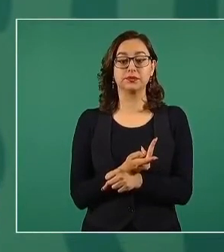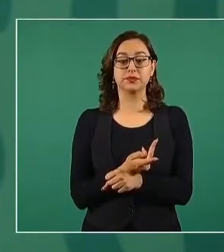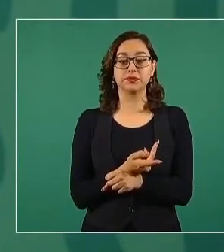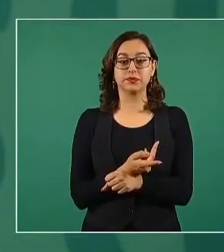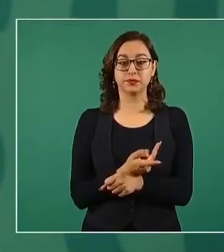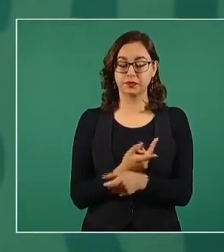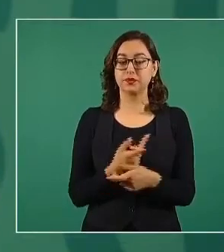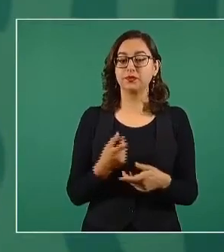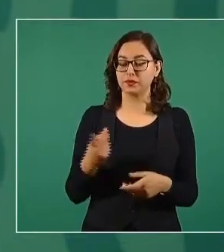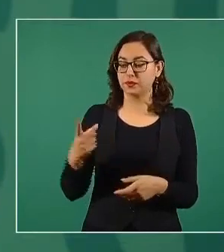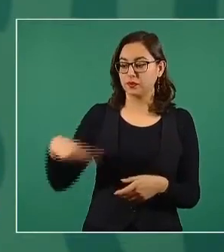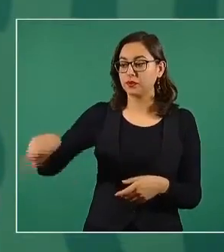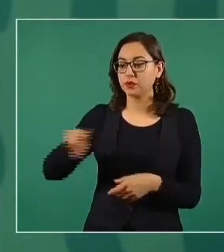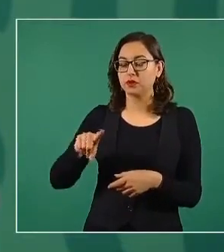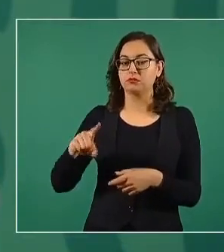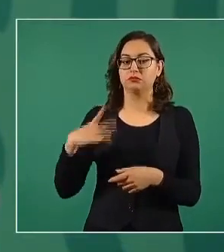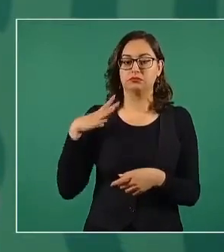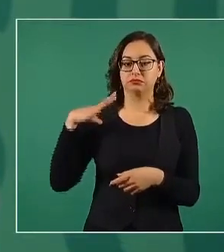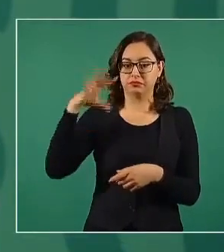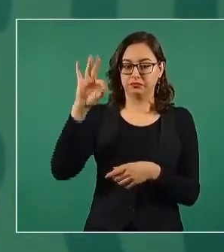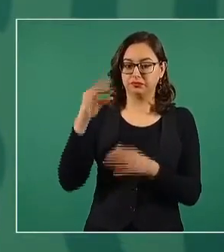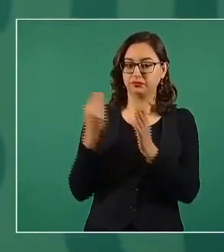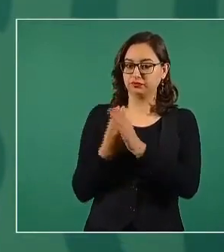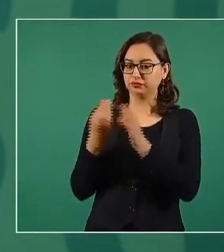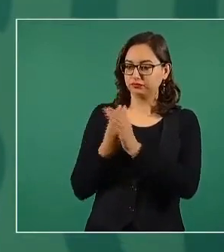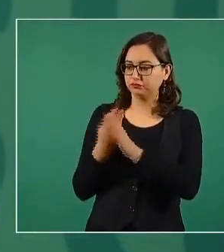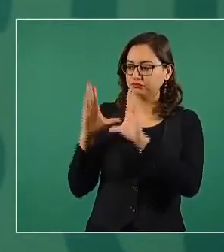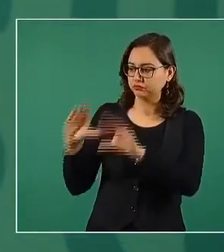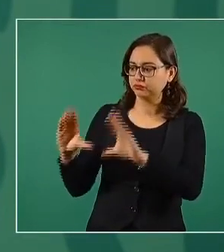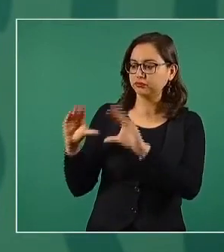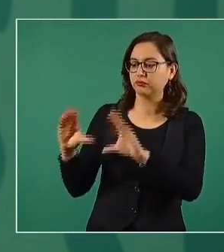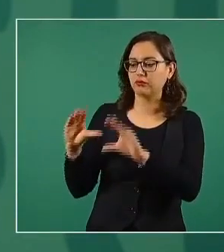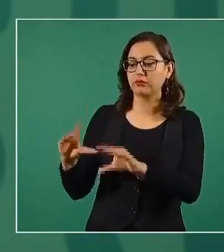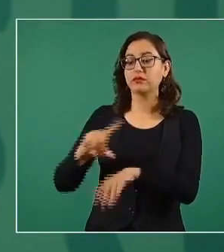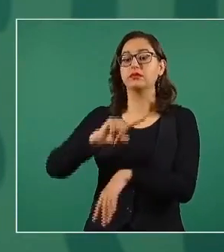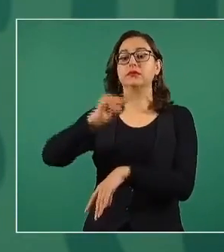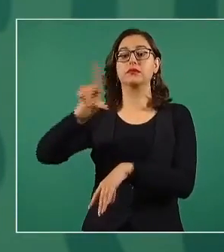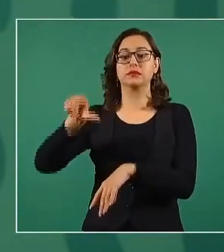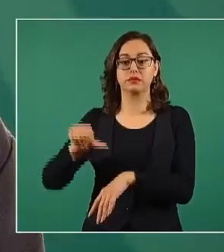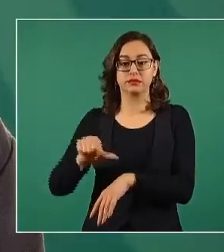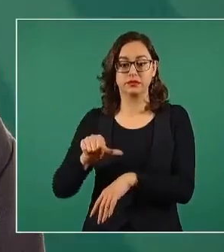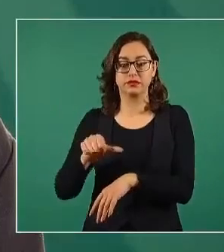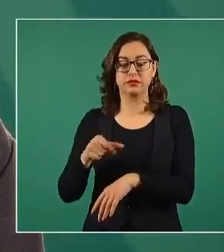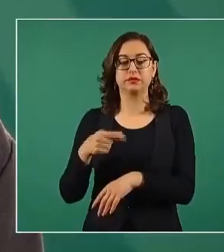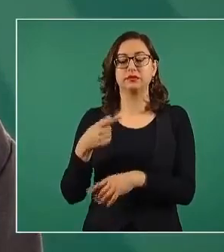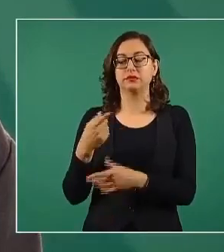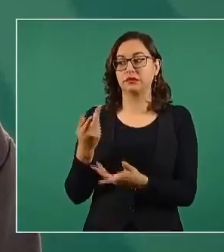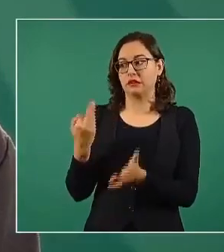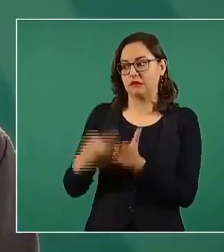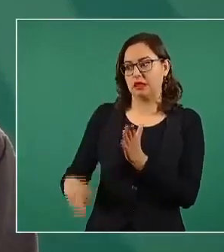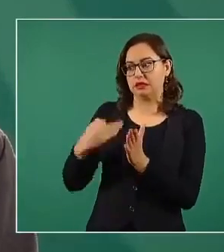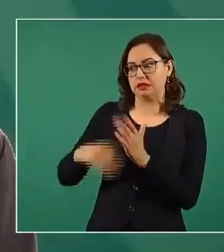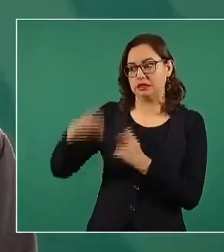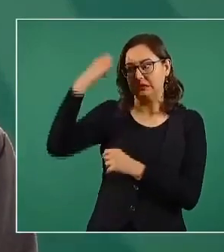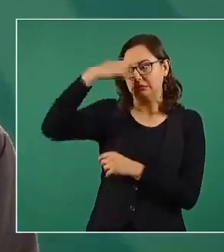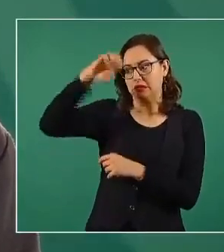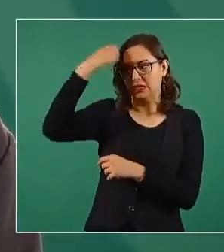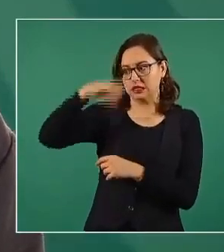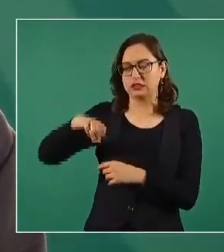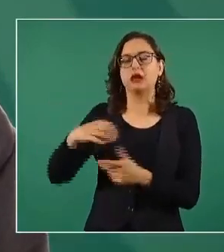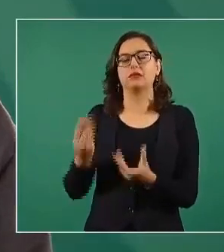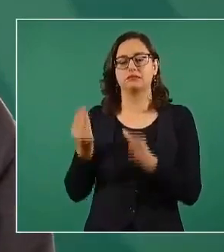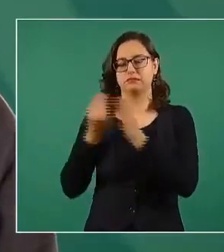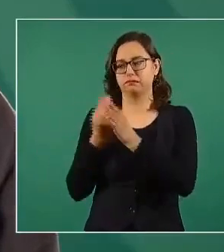capacitación intensiva, las deficiencias que traería un joven con poca experiencia docente.